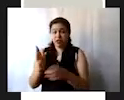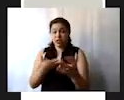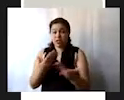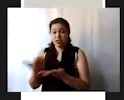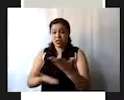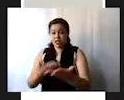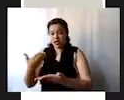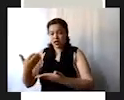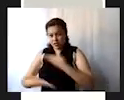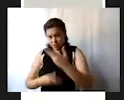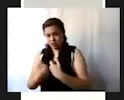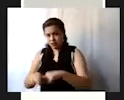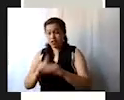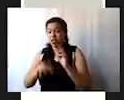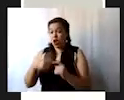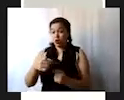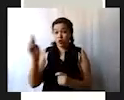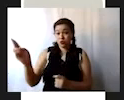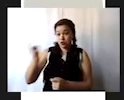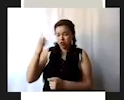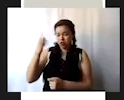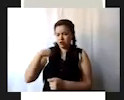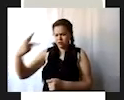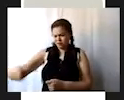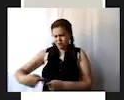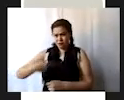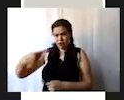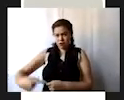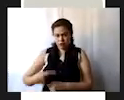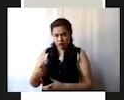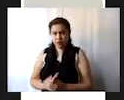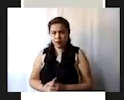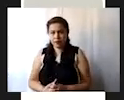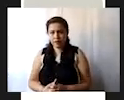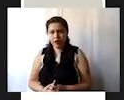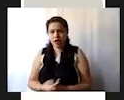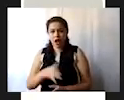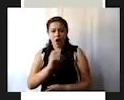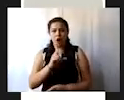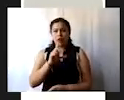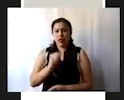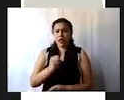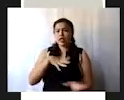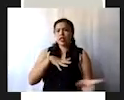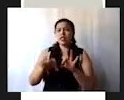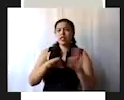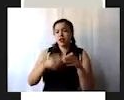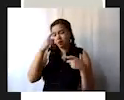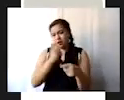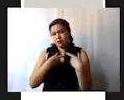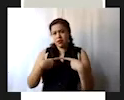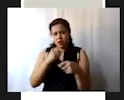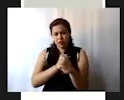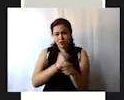tuve el caso de una universidad que me preguntó en qué ODS van a estar trabajando los practicantes, ¿no?